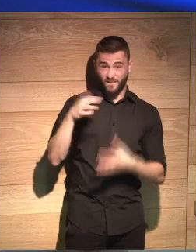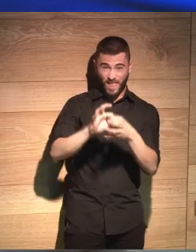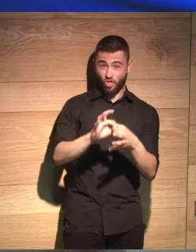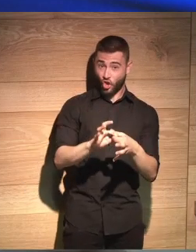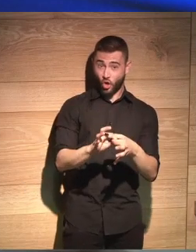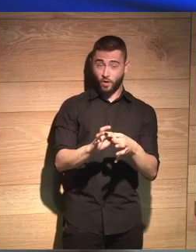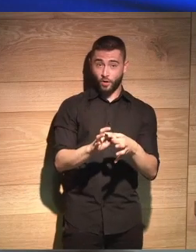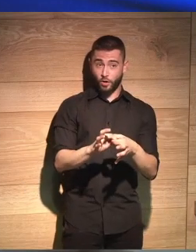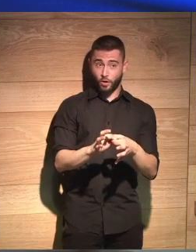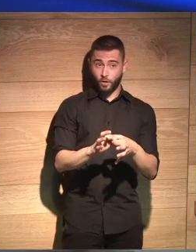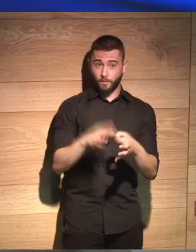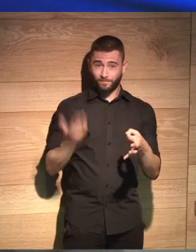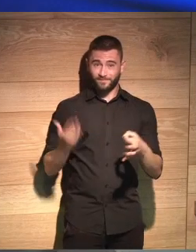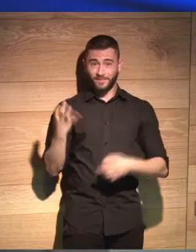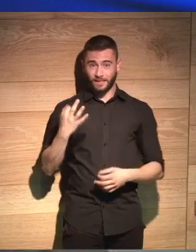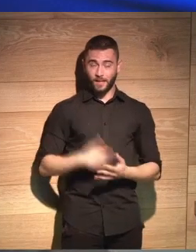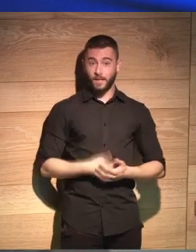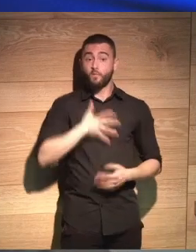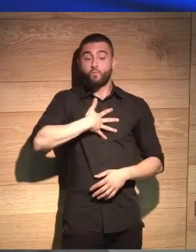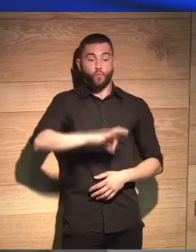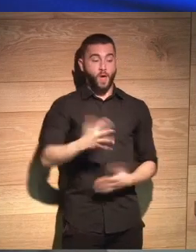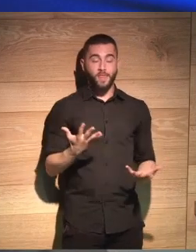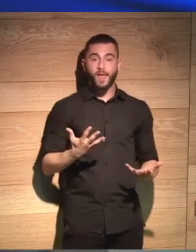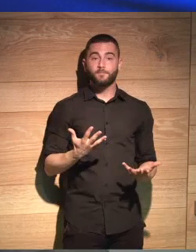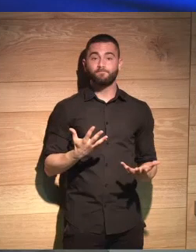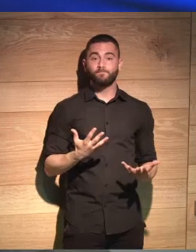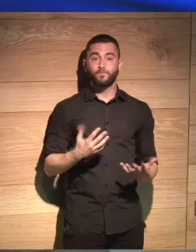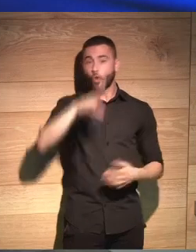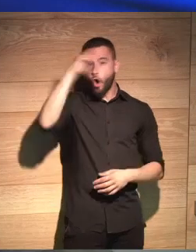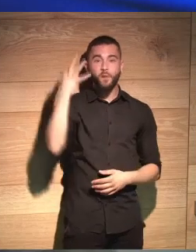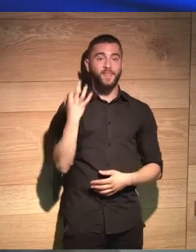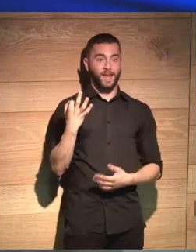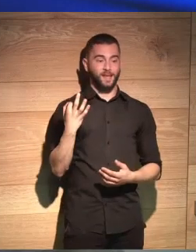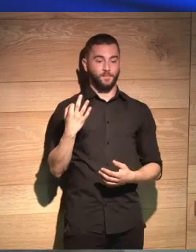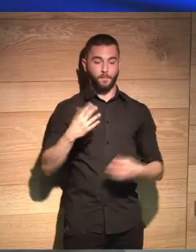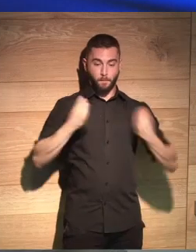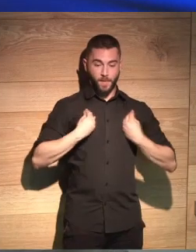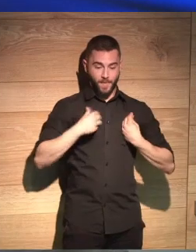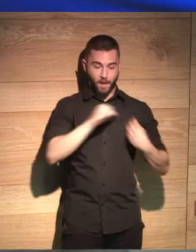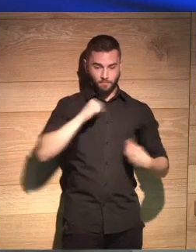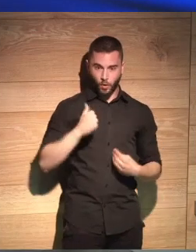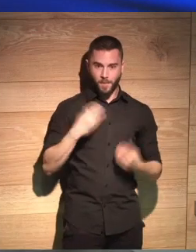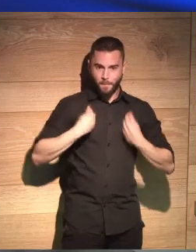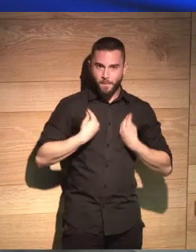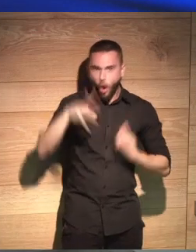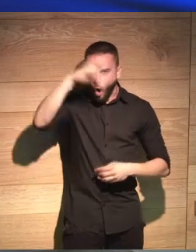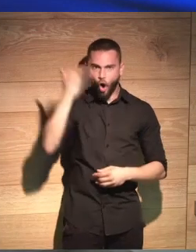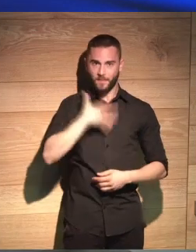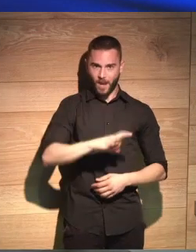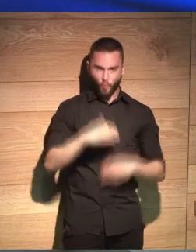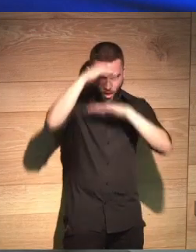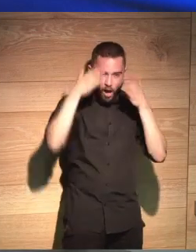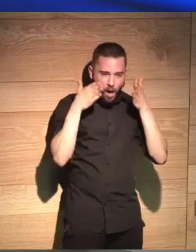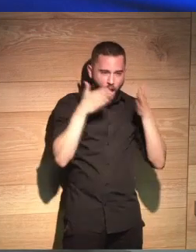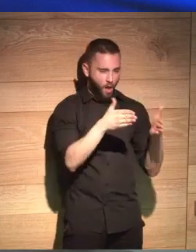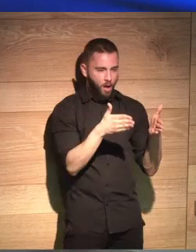es que uno se puede llegar incluso a olvidarse de vivir la propia vida, ¿no? A concentrarse tanto